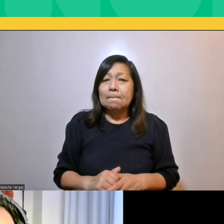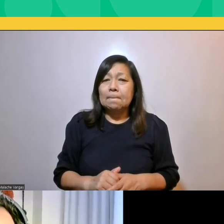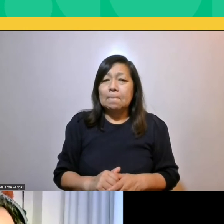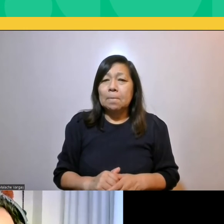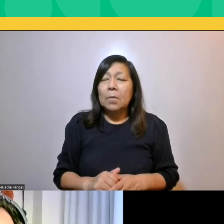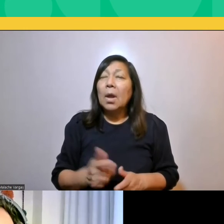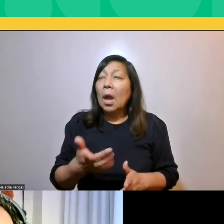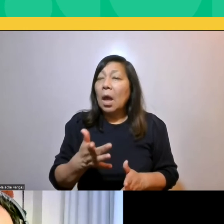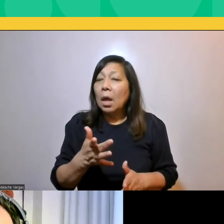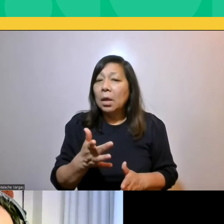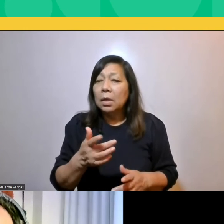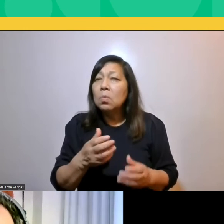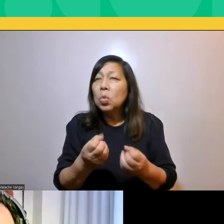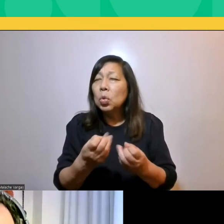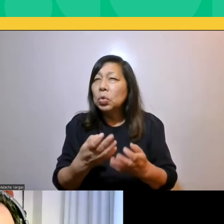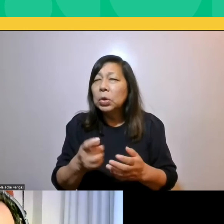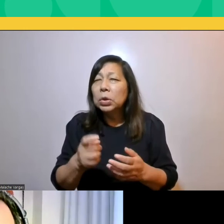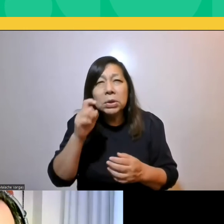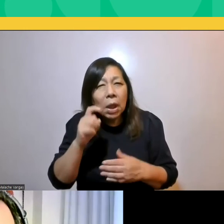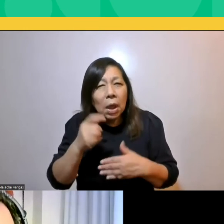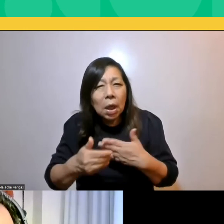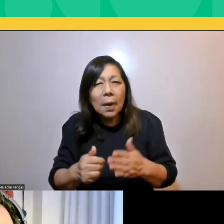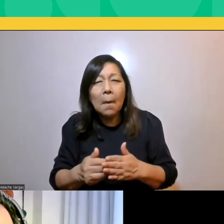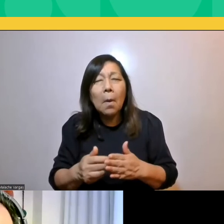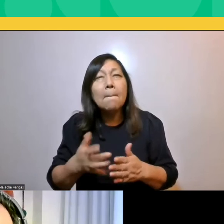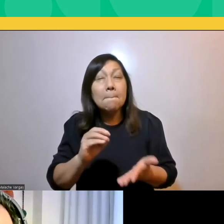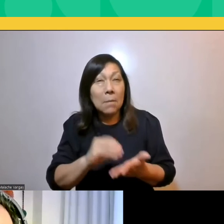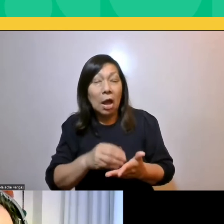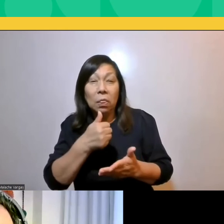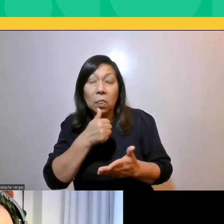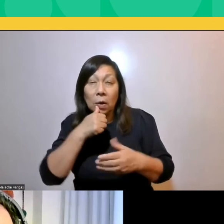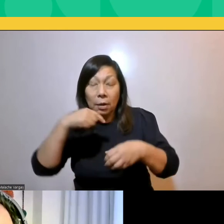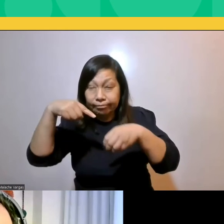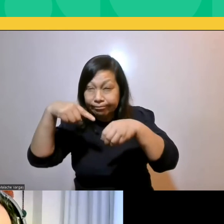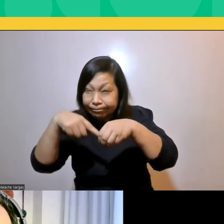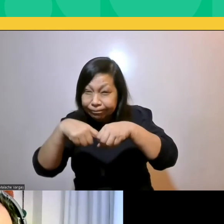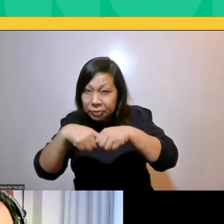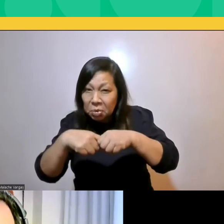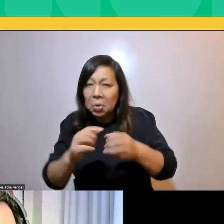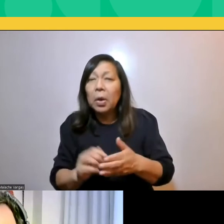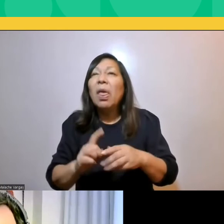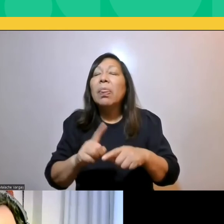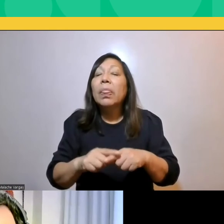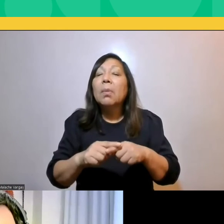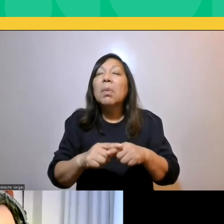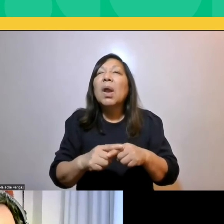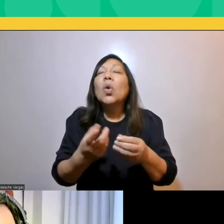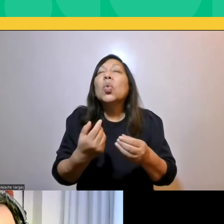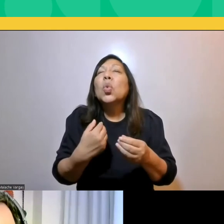¿Hay poses sexuales donde genere más dolor la penetración o depende de mi lubricación?